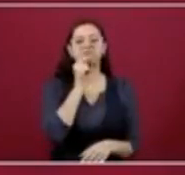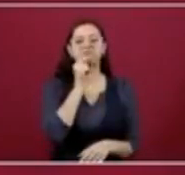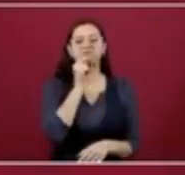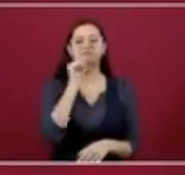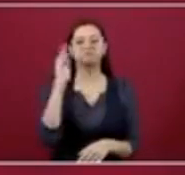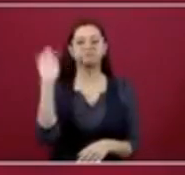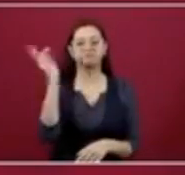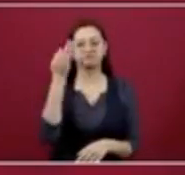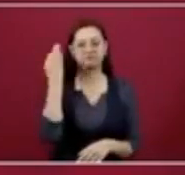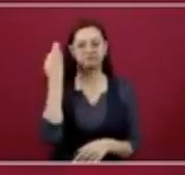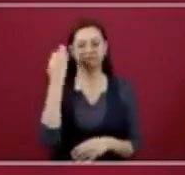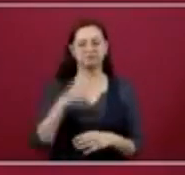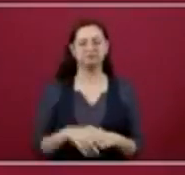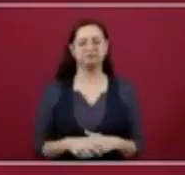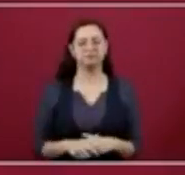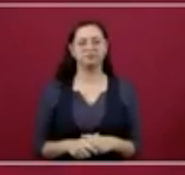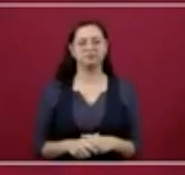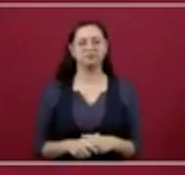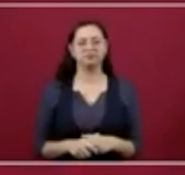Federal,